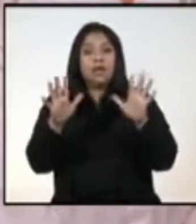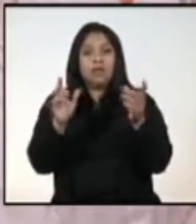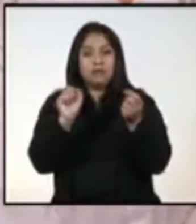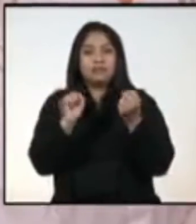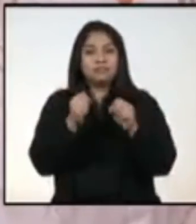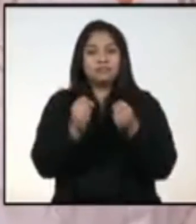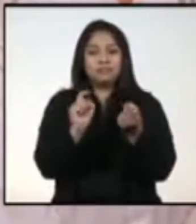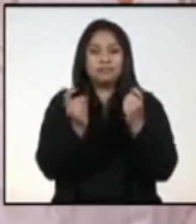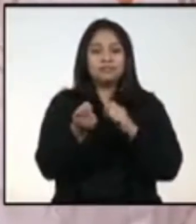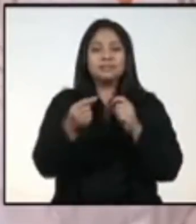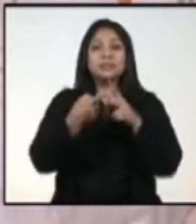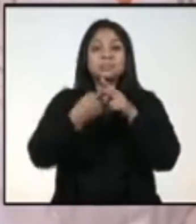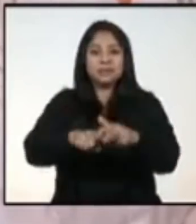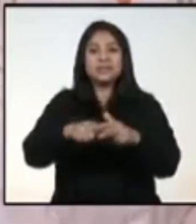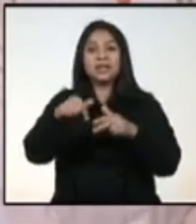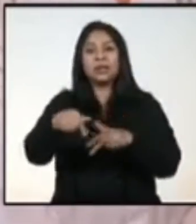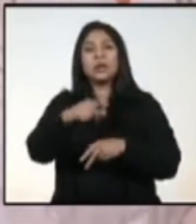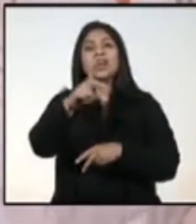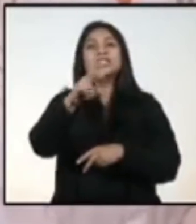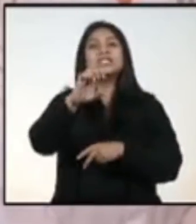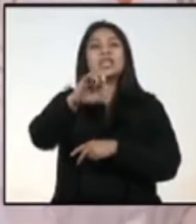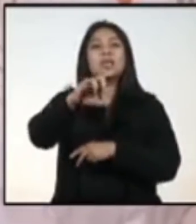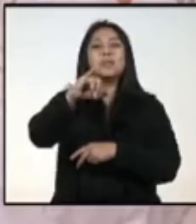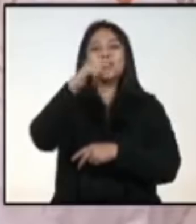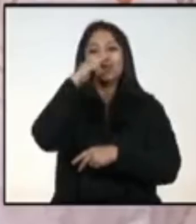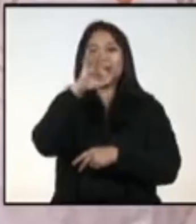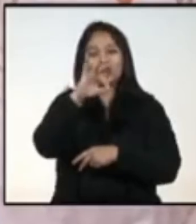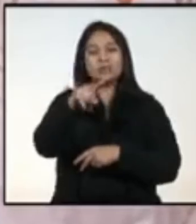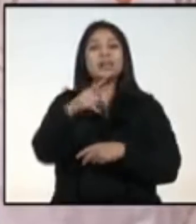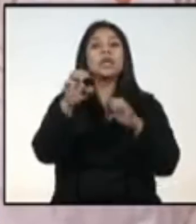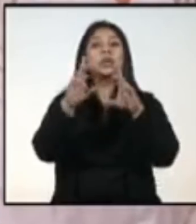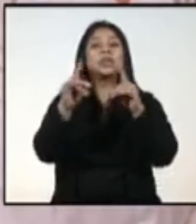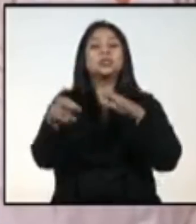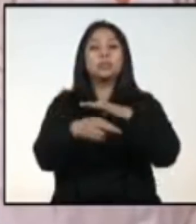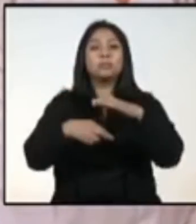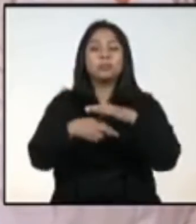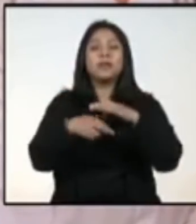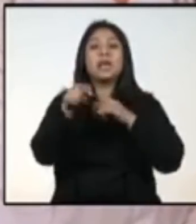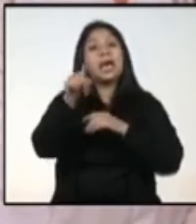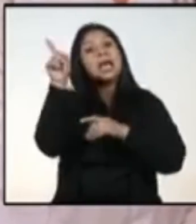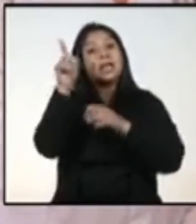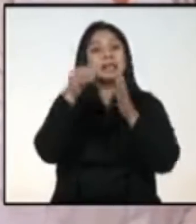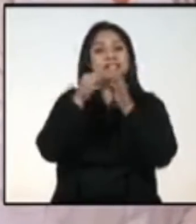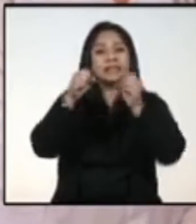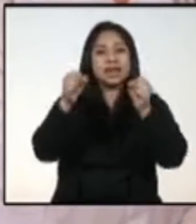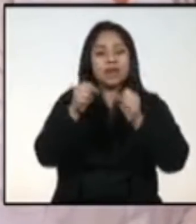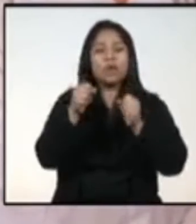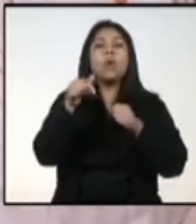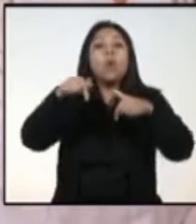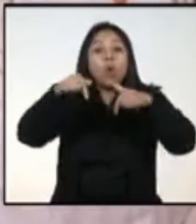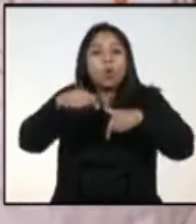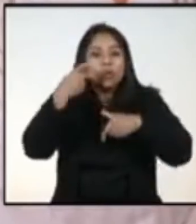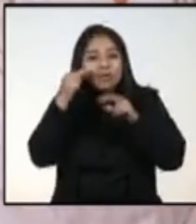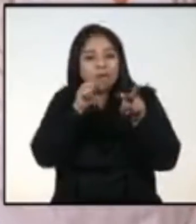Lo arrancamos con los chepitos para todo lo que es la educación preprimaria allá en Quetzaltenango. Hoy lo estamos viendo con